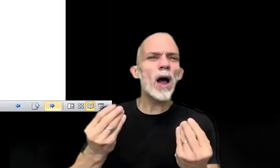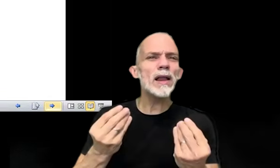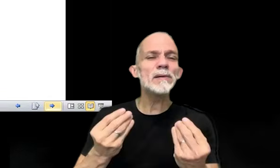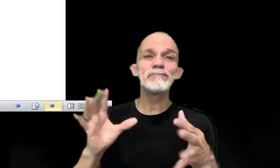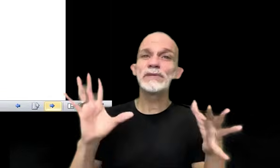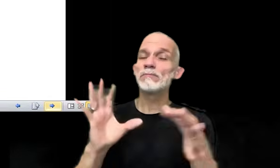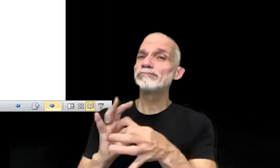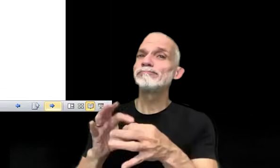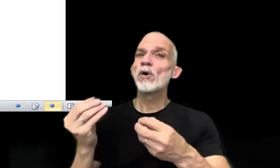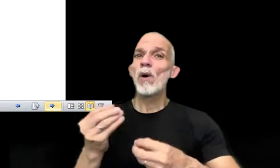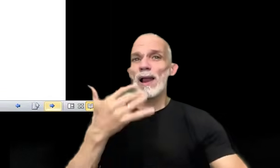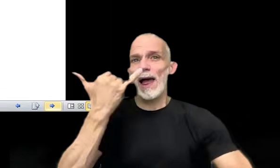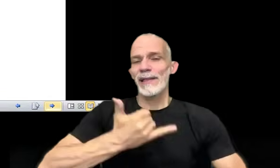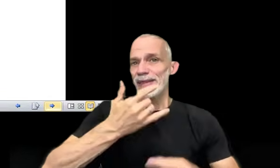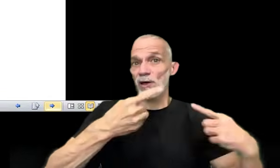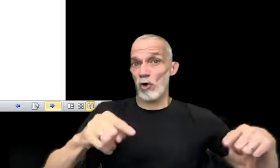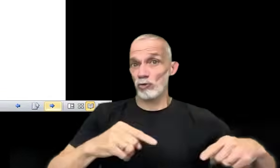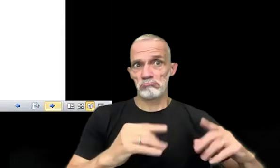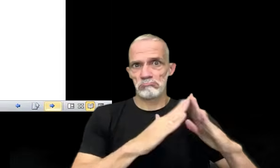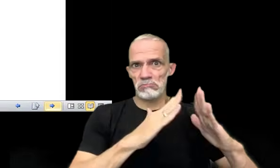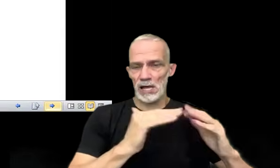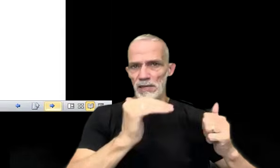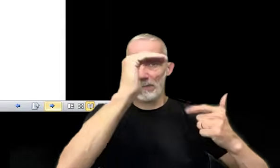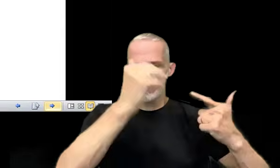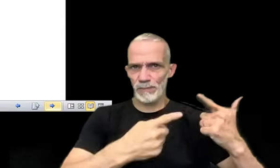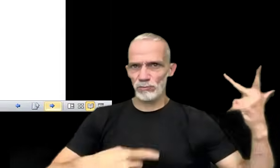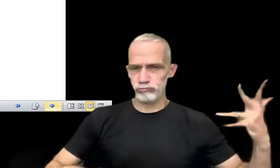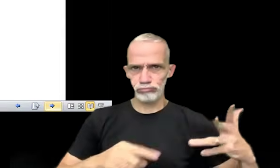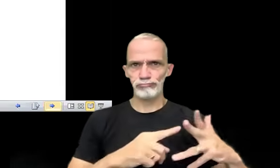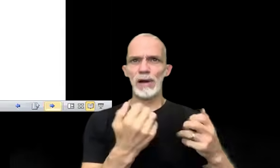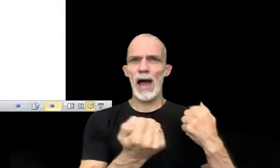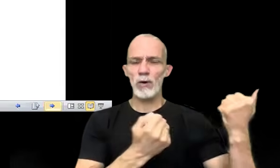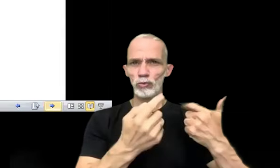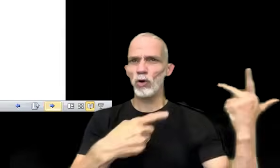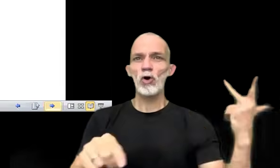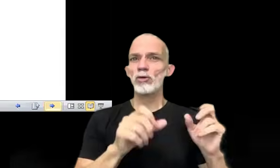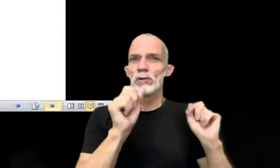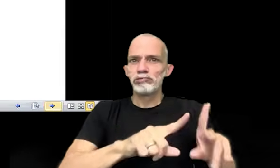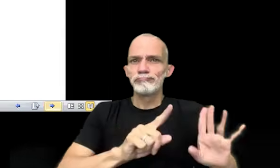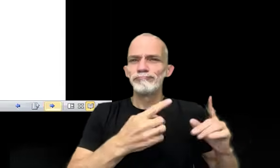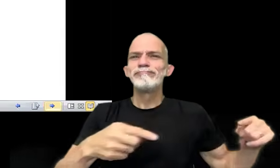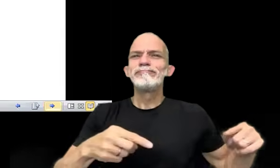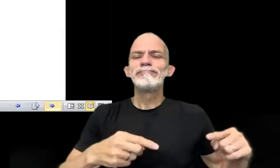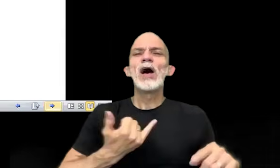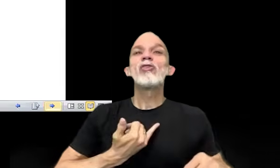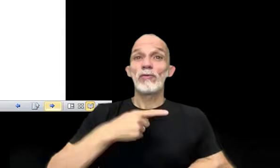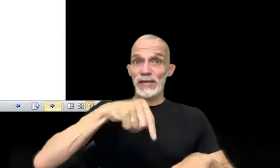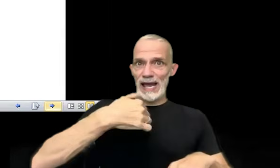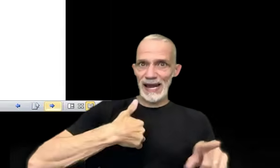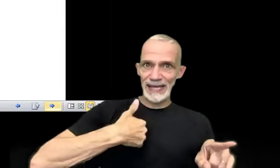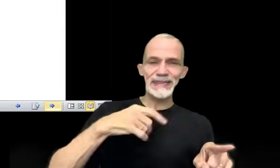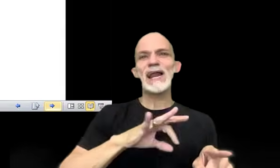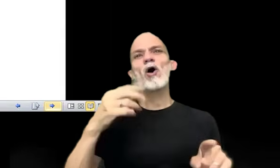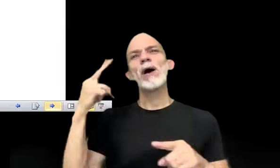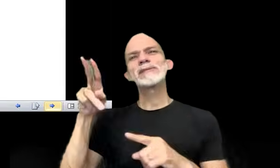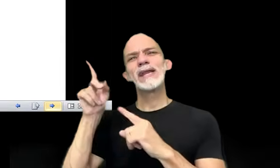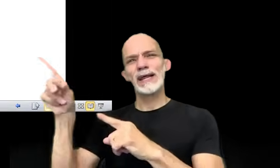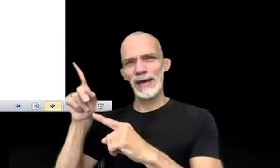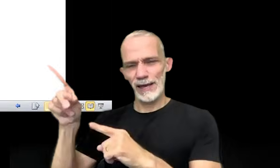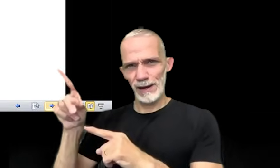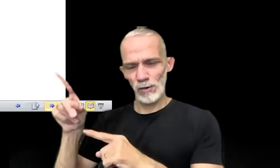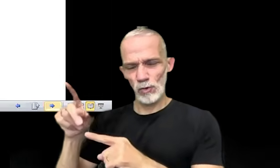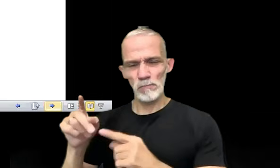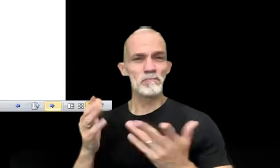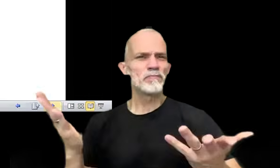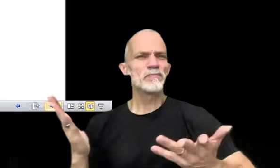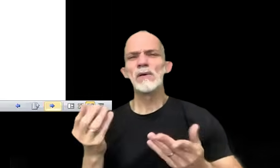en relación a la tenencia de bienes que tengan los sujetos obligados situados tanto en el país como en el